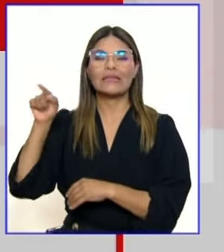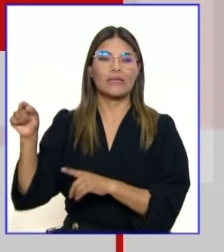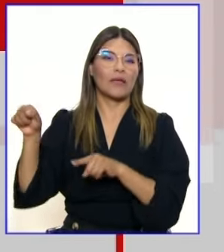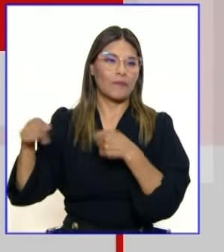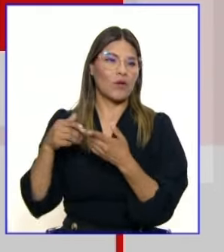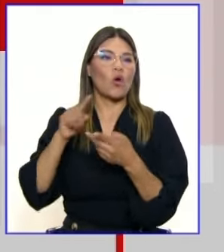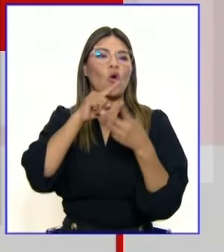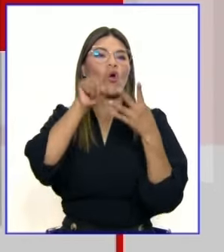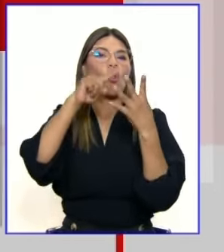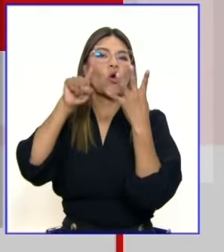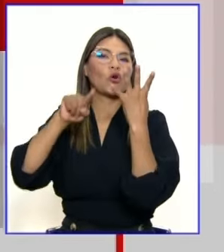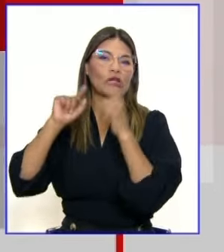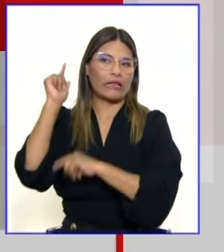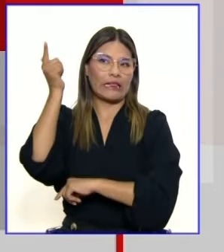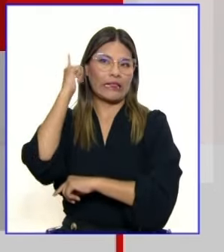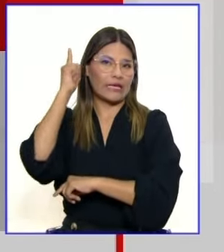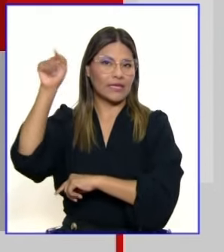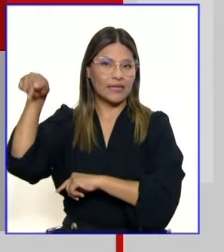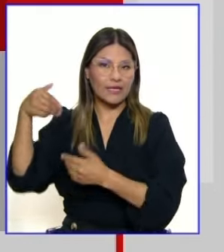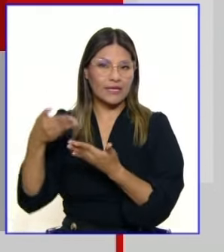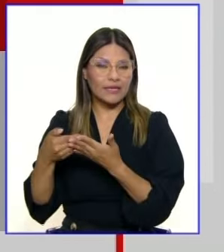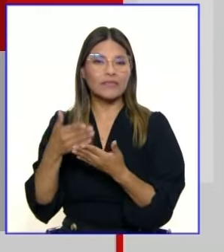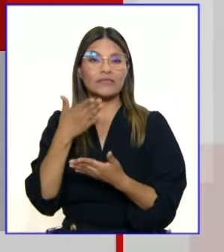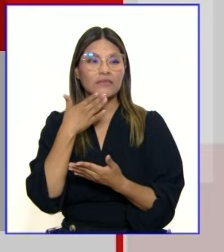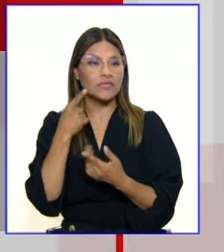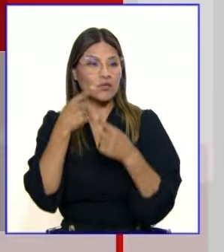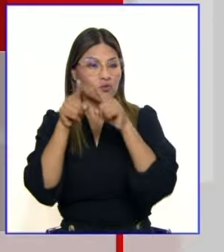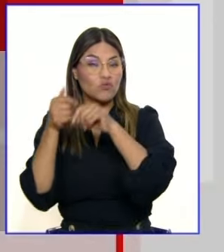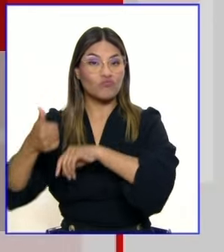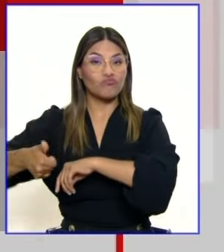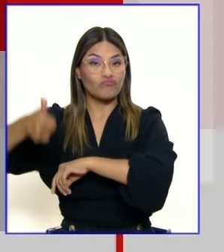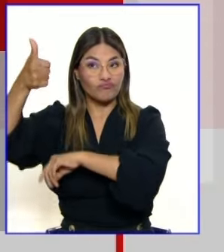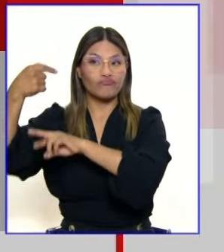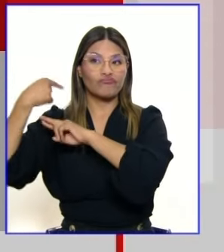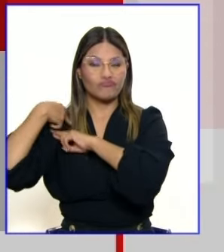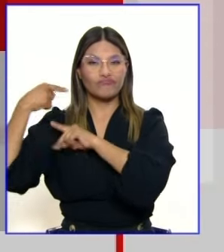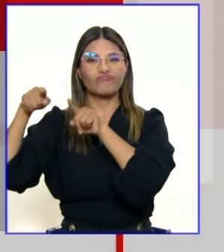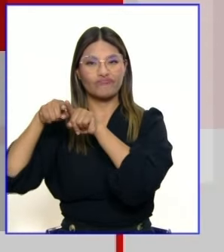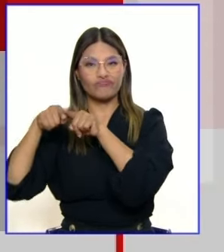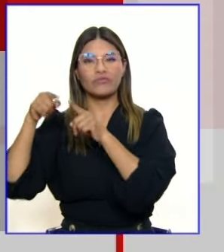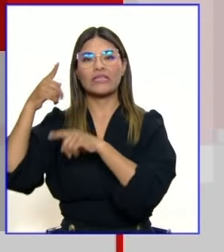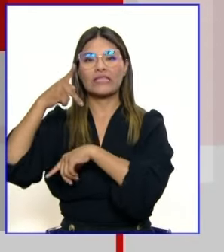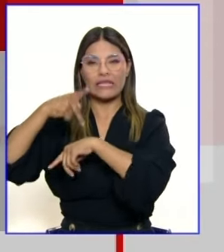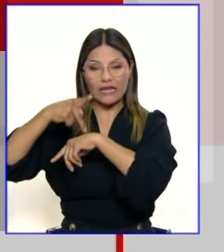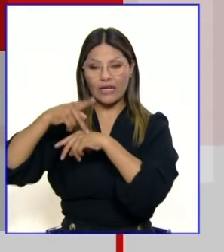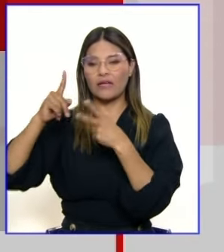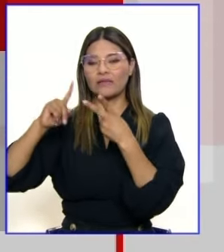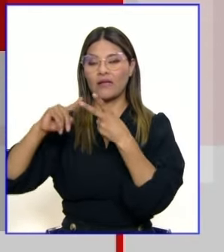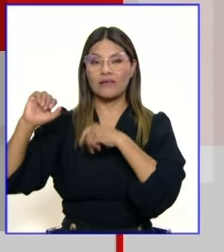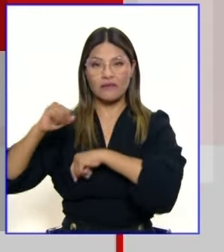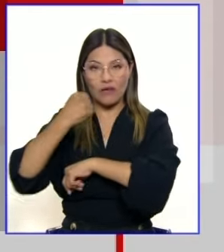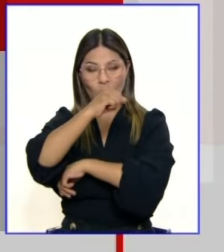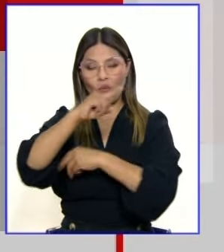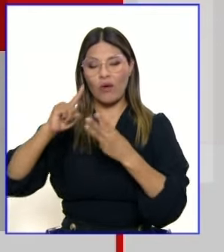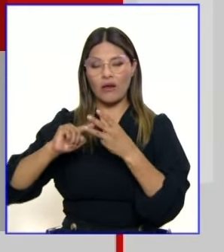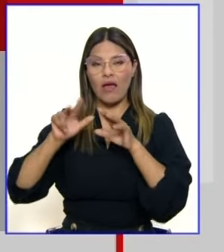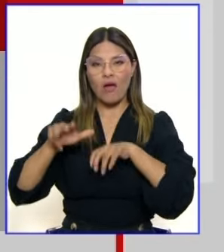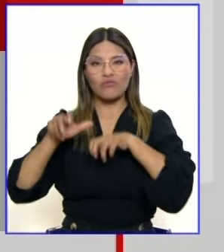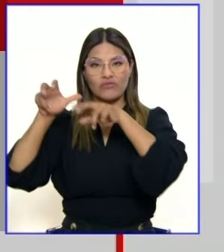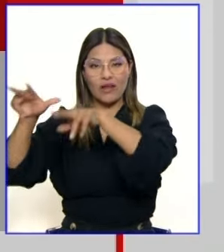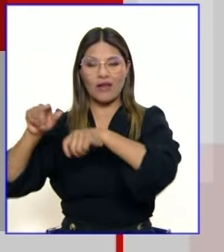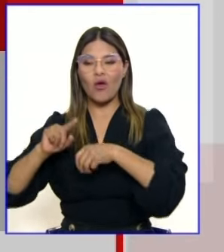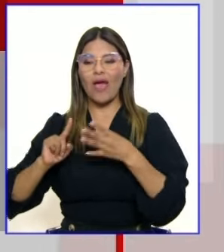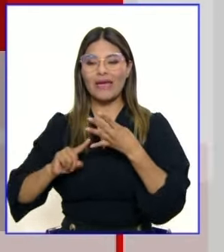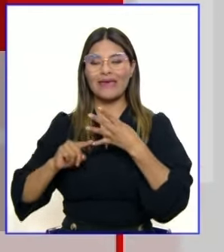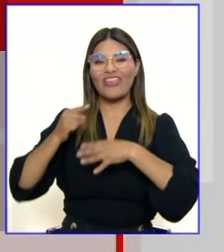de otros líderes mundiales, como el arribo de los representantes de Tailandia, Taiwán, Australia e Indonesia